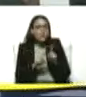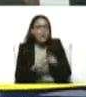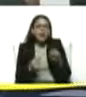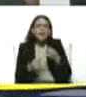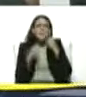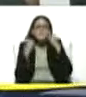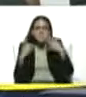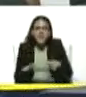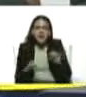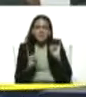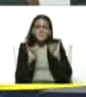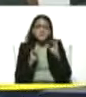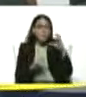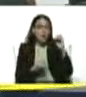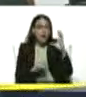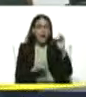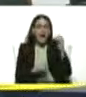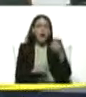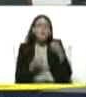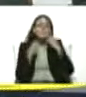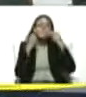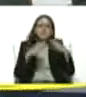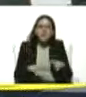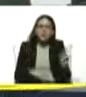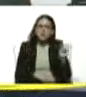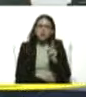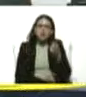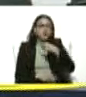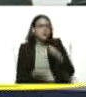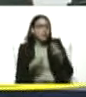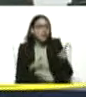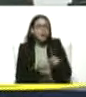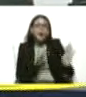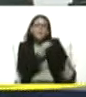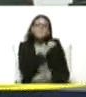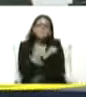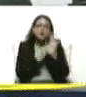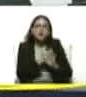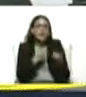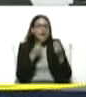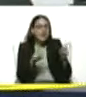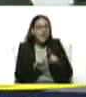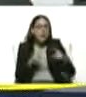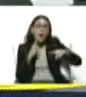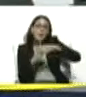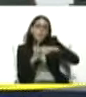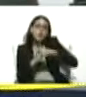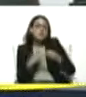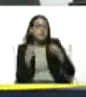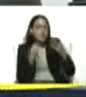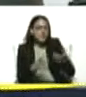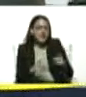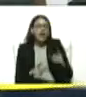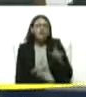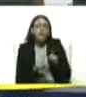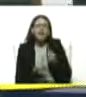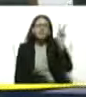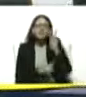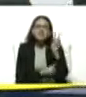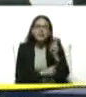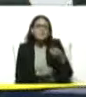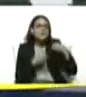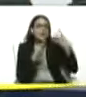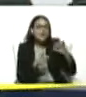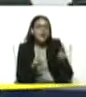línea de investigación que tiene que ver con bioinsumos, presidente, que permita nutrir la planta en unas condiciones más favorables. Hoy el desafío,